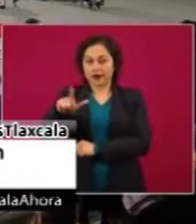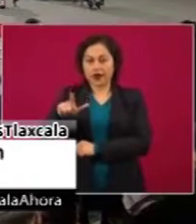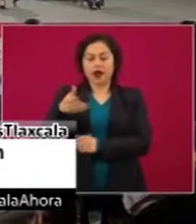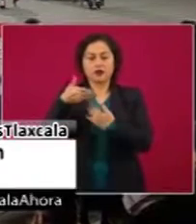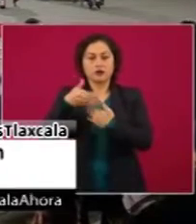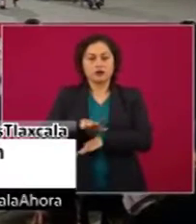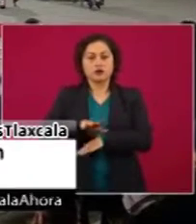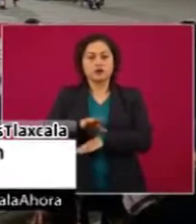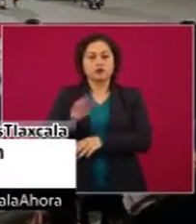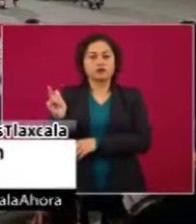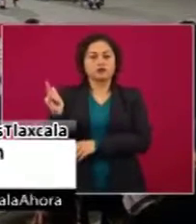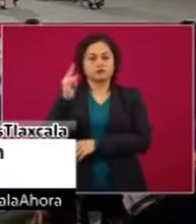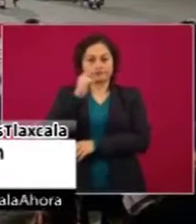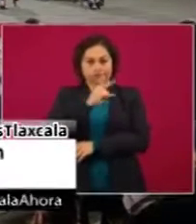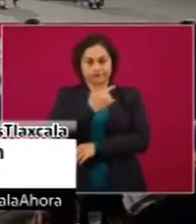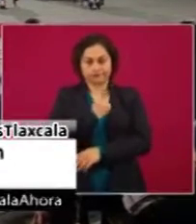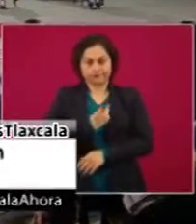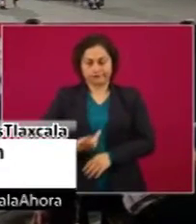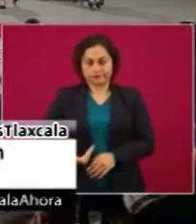1.823.676.500 pesos, tras